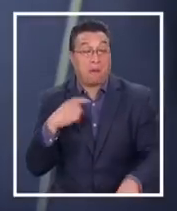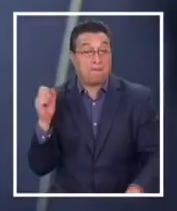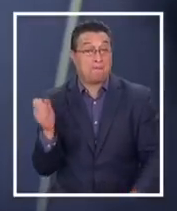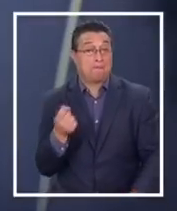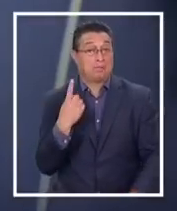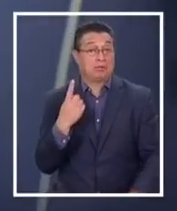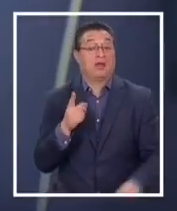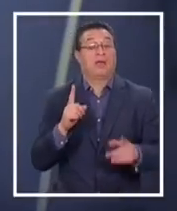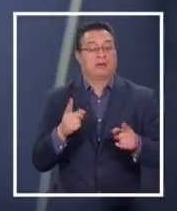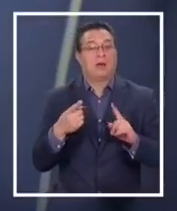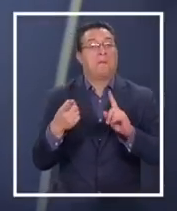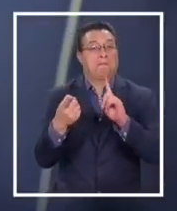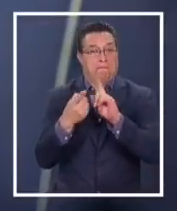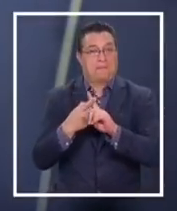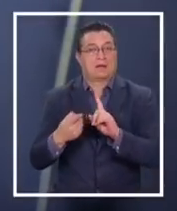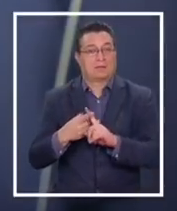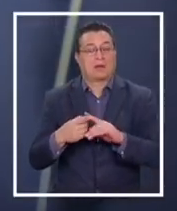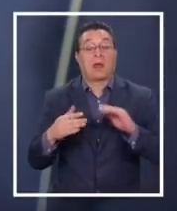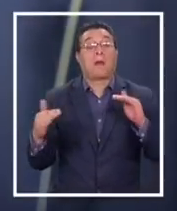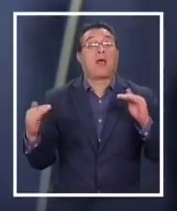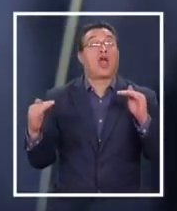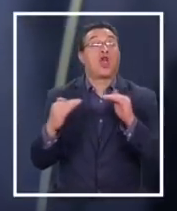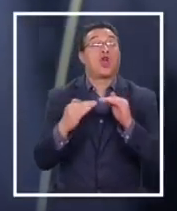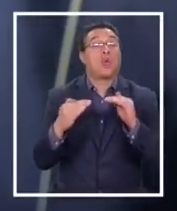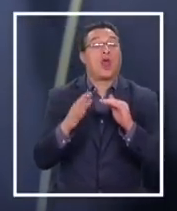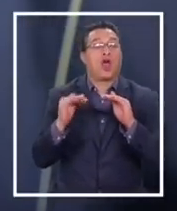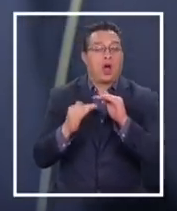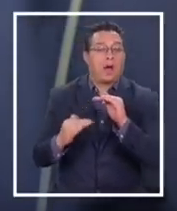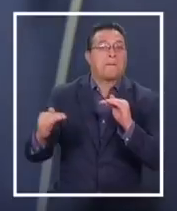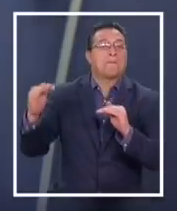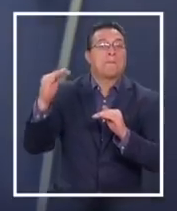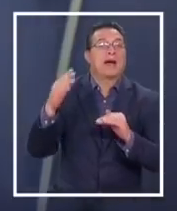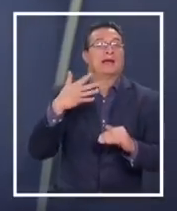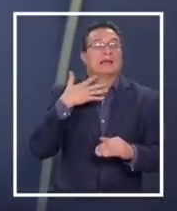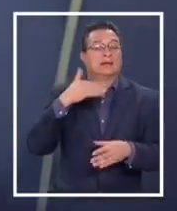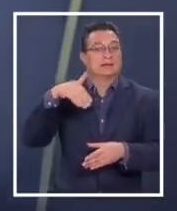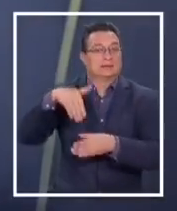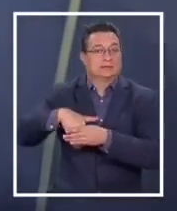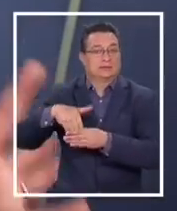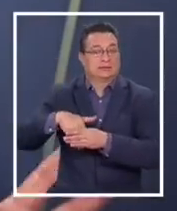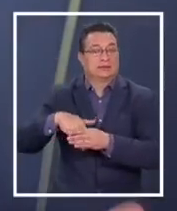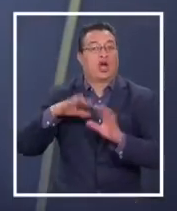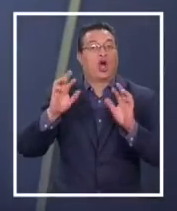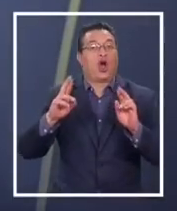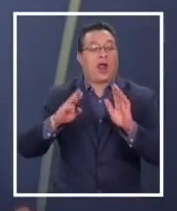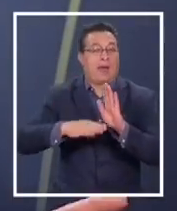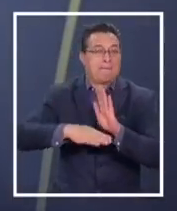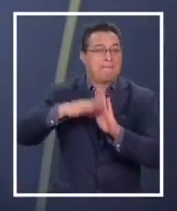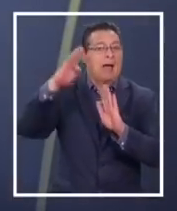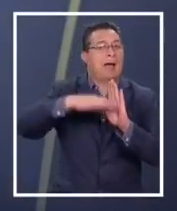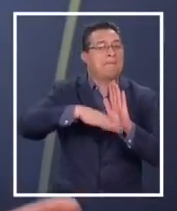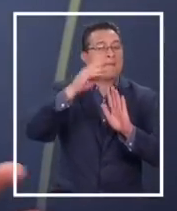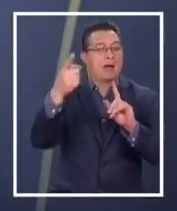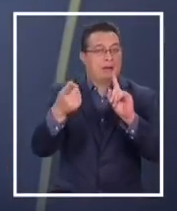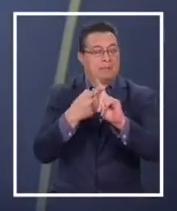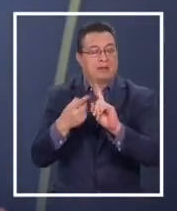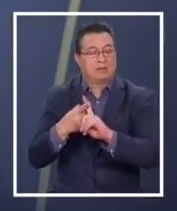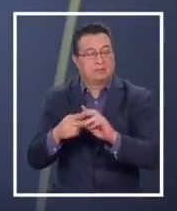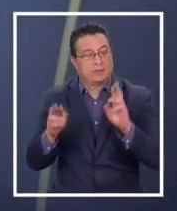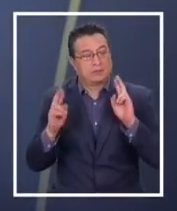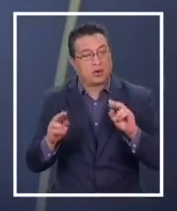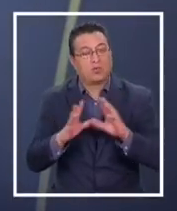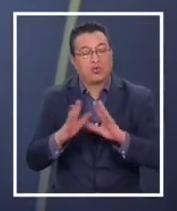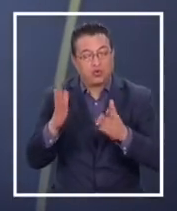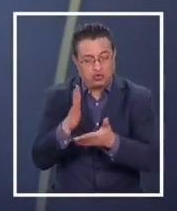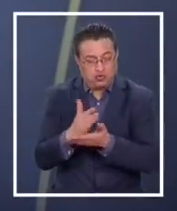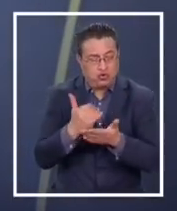tuviera una participación al menos igual o mayor que la participación que hubo en el plebiscito. Ojalá la mayor participación posible. Se han tomado